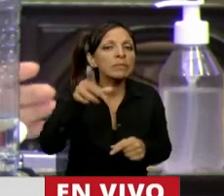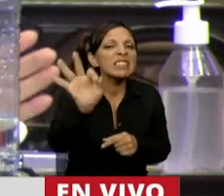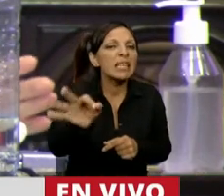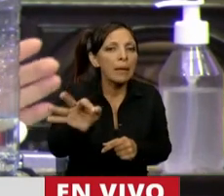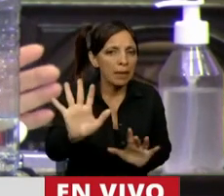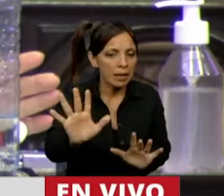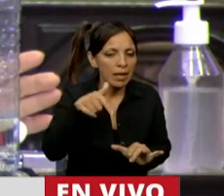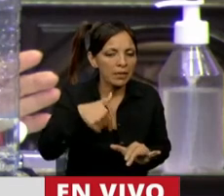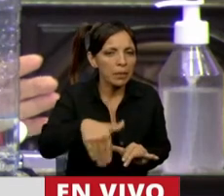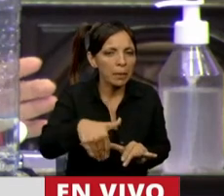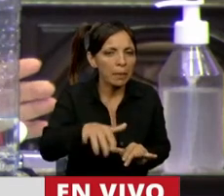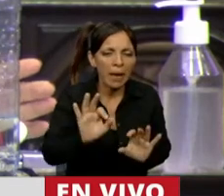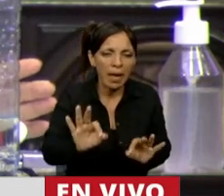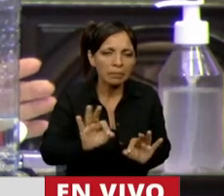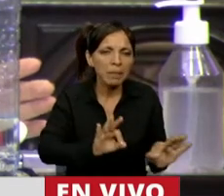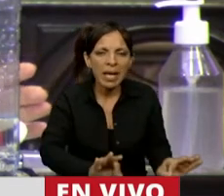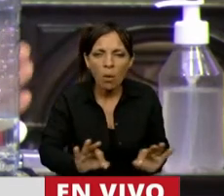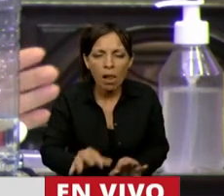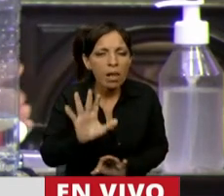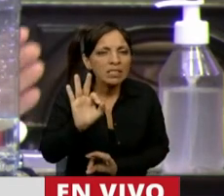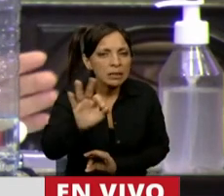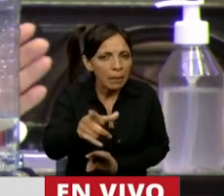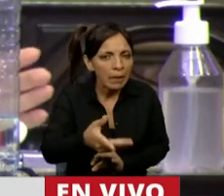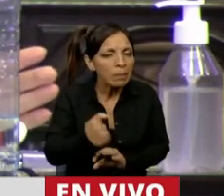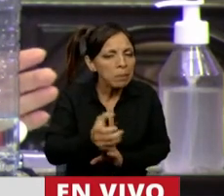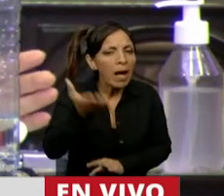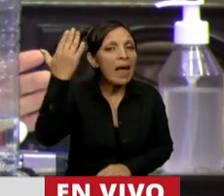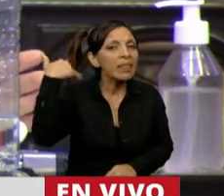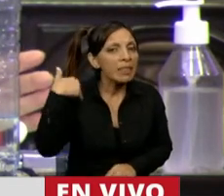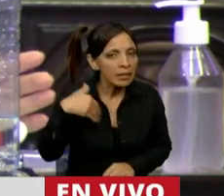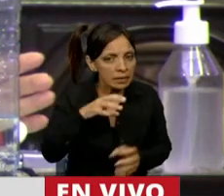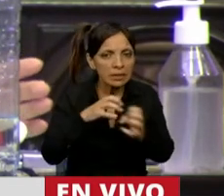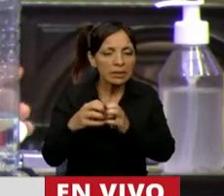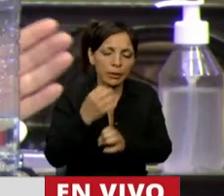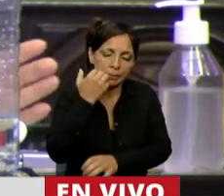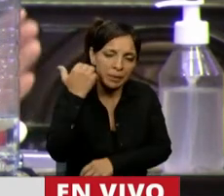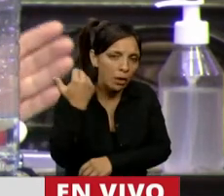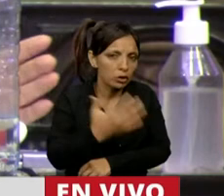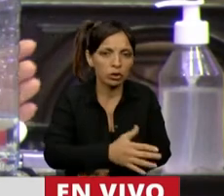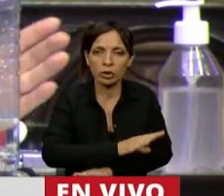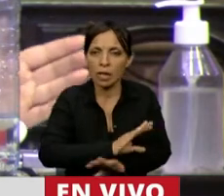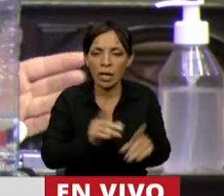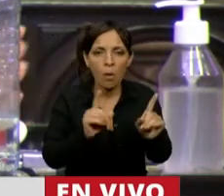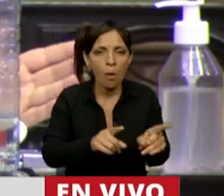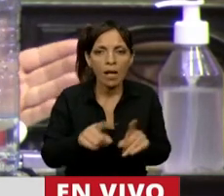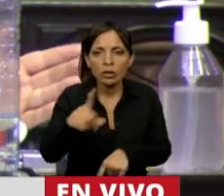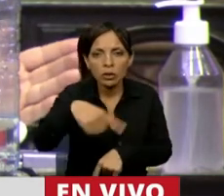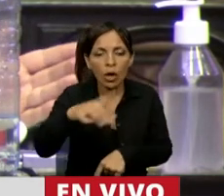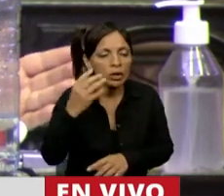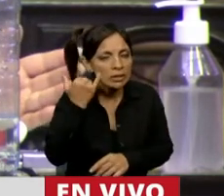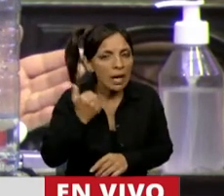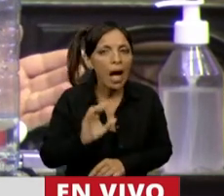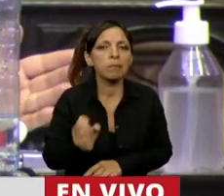que esto iba a pasar. Ya hubo sesiones vergonzosas, ya todos participamos de la